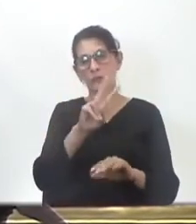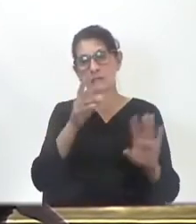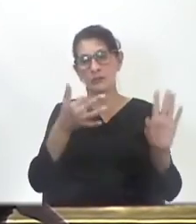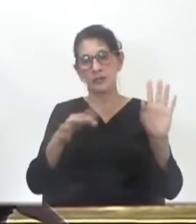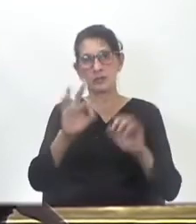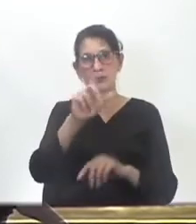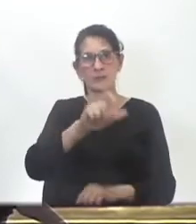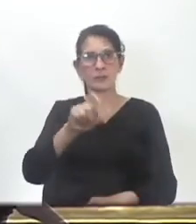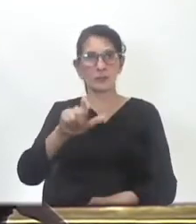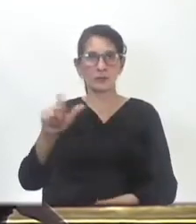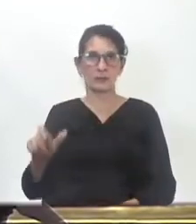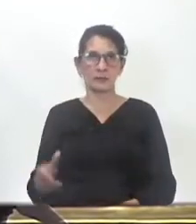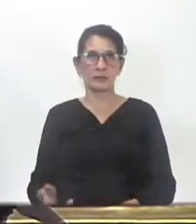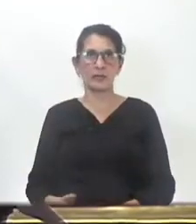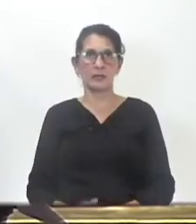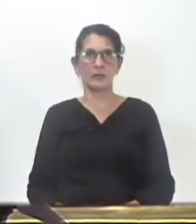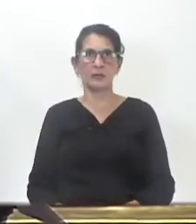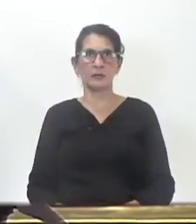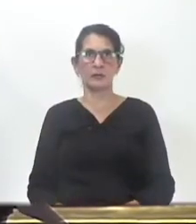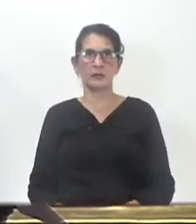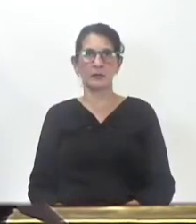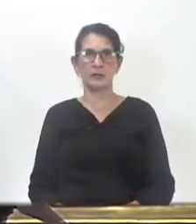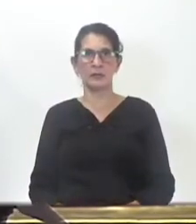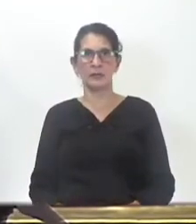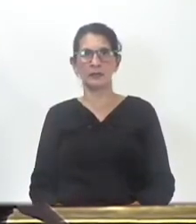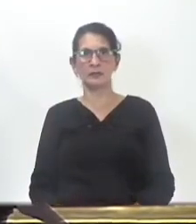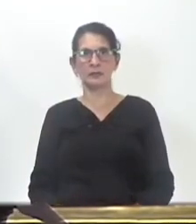libertad. Perdone.